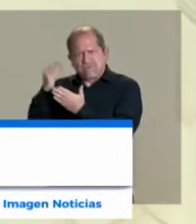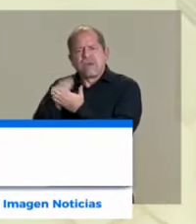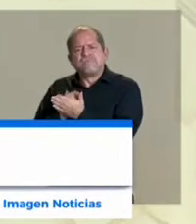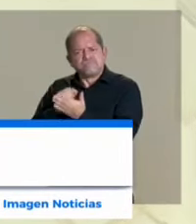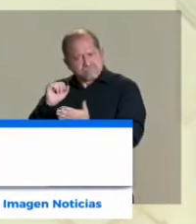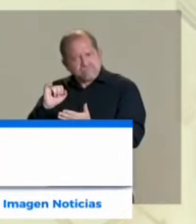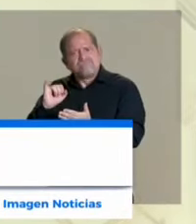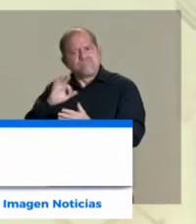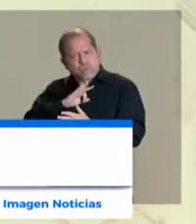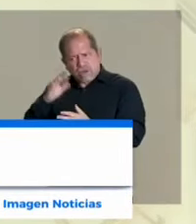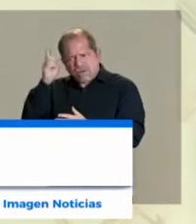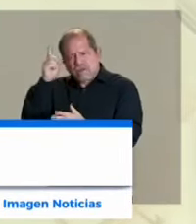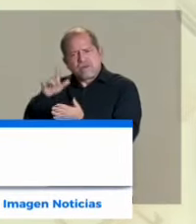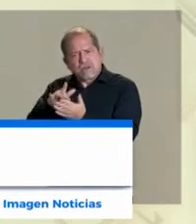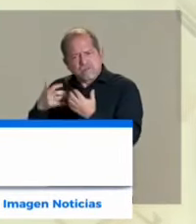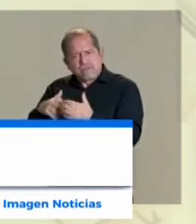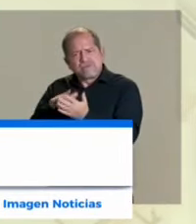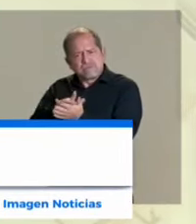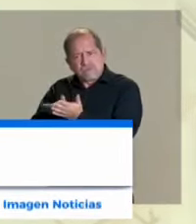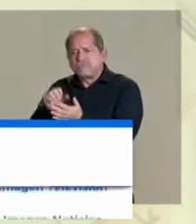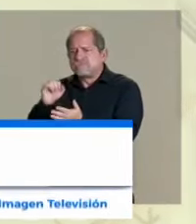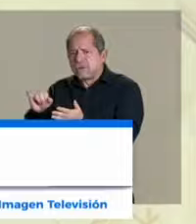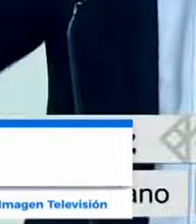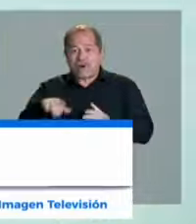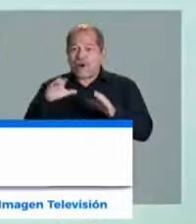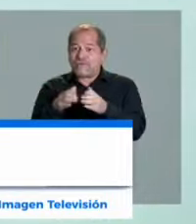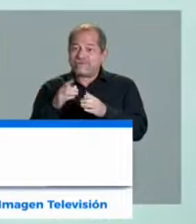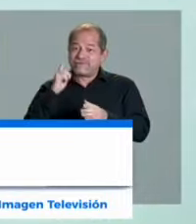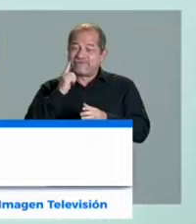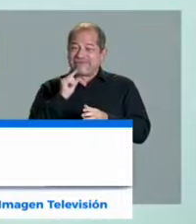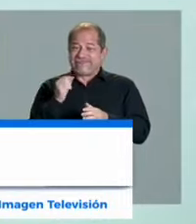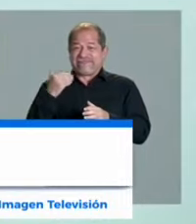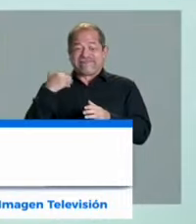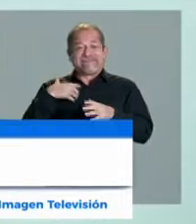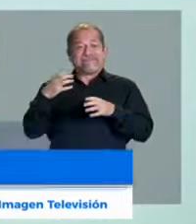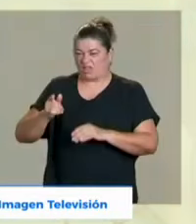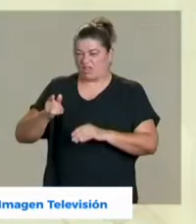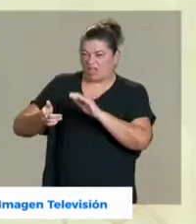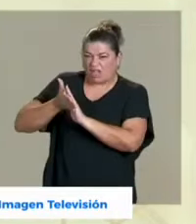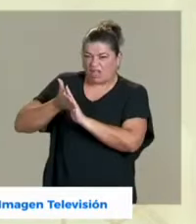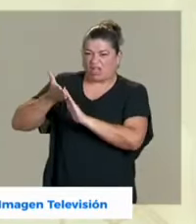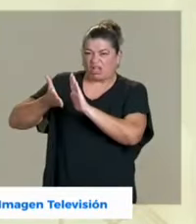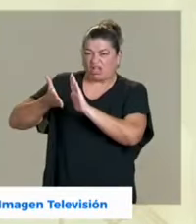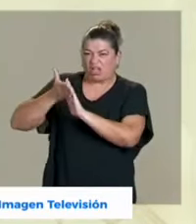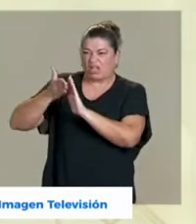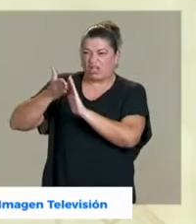y van a ser los primeros que van a querer bajar la jornada laboral. I love you.